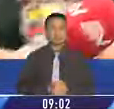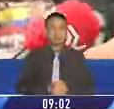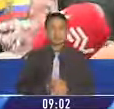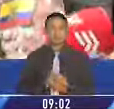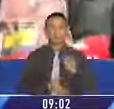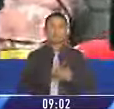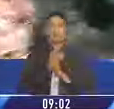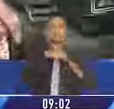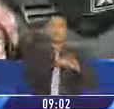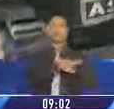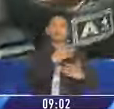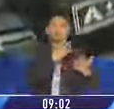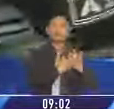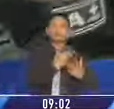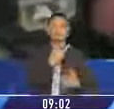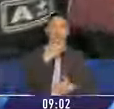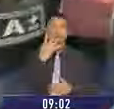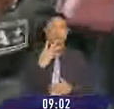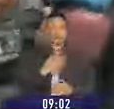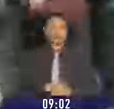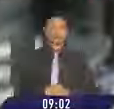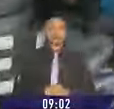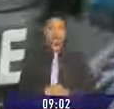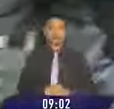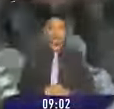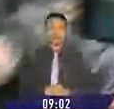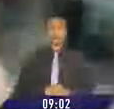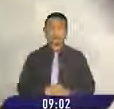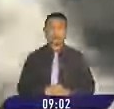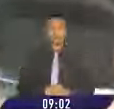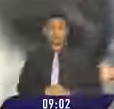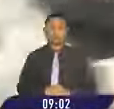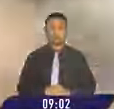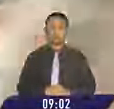la cárcel 4 Norte de la capital, informó Héctor Romero.